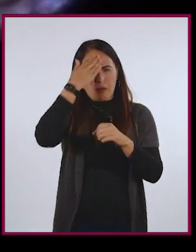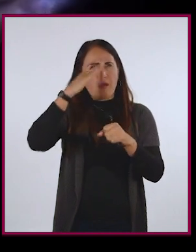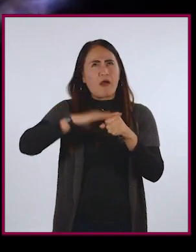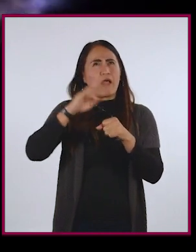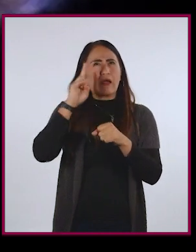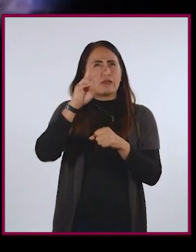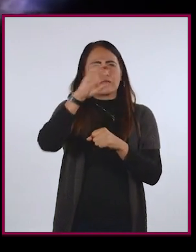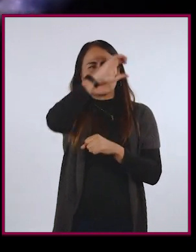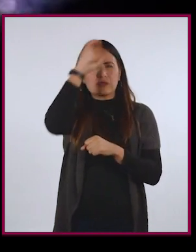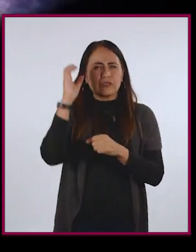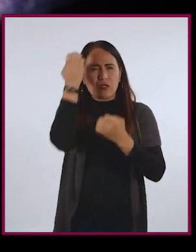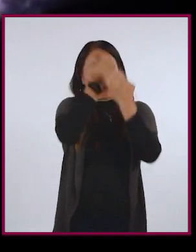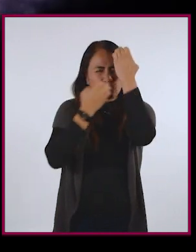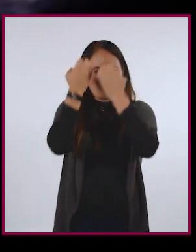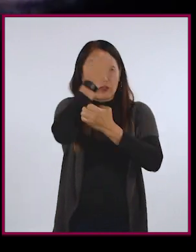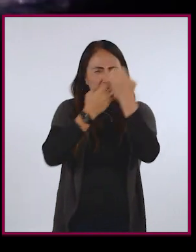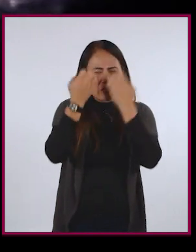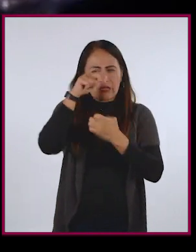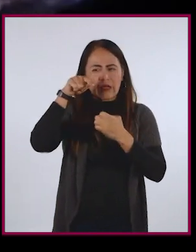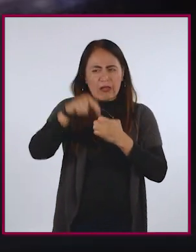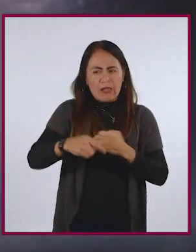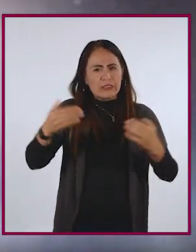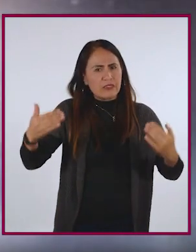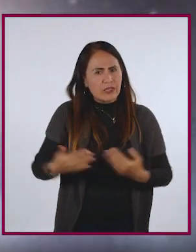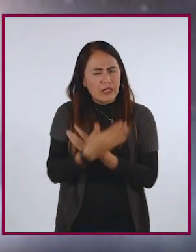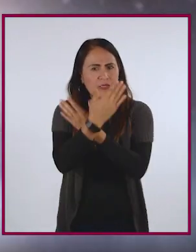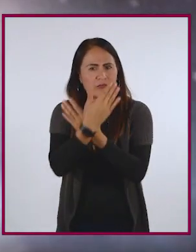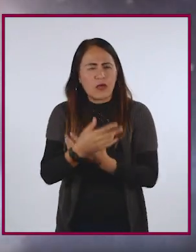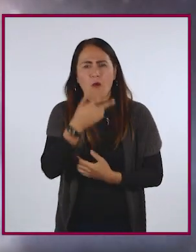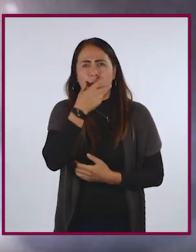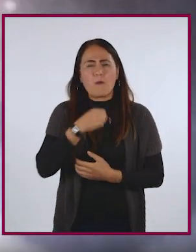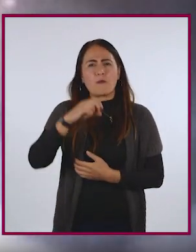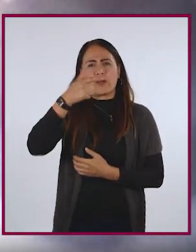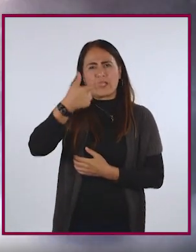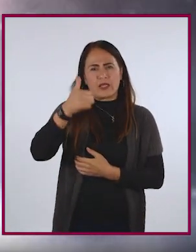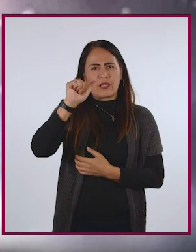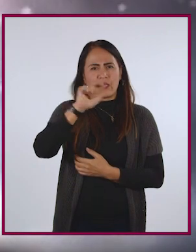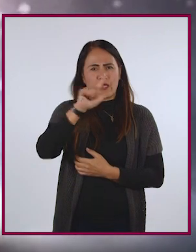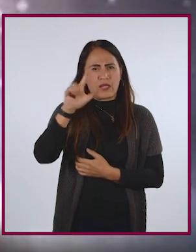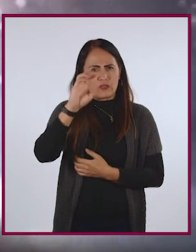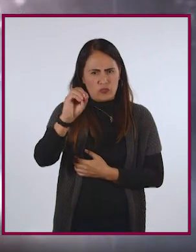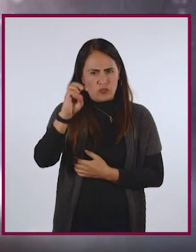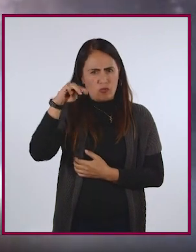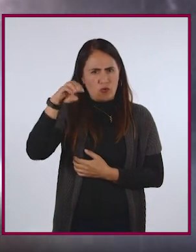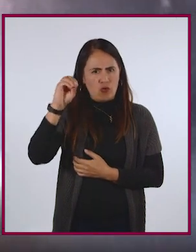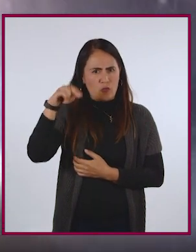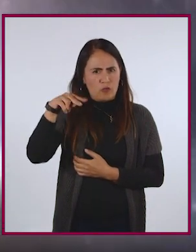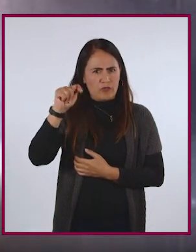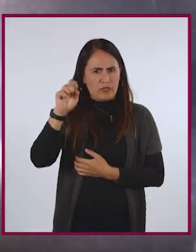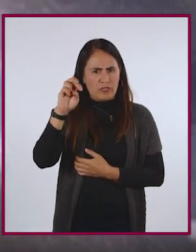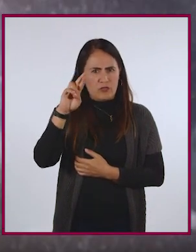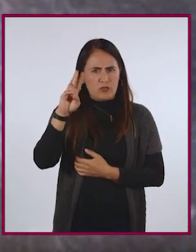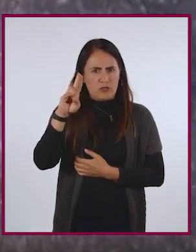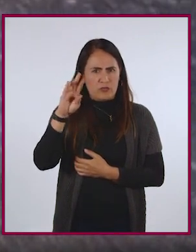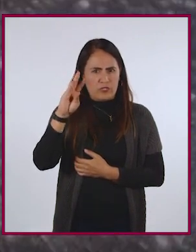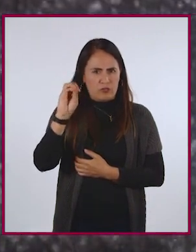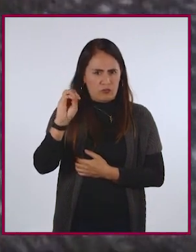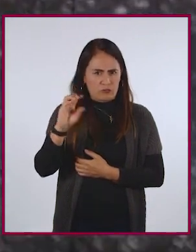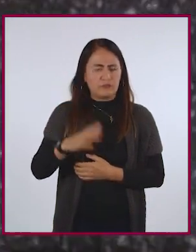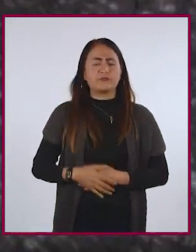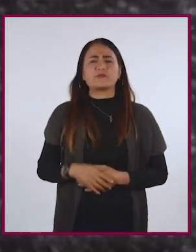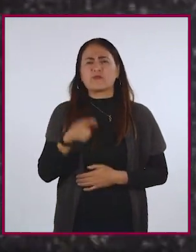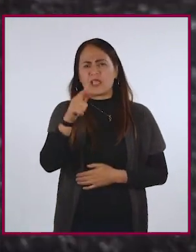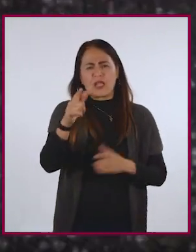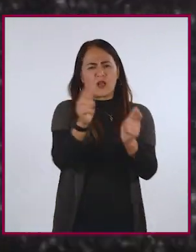mundial, nace en México una de sus principales figuras, Joaquín Gallo Monterrubio. Joaquín